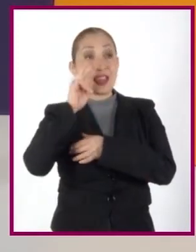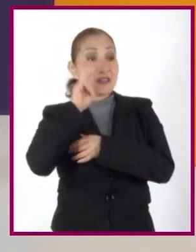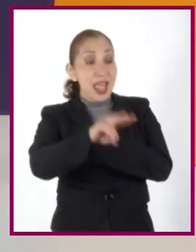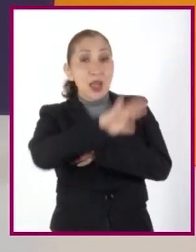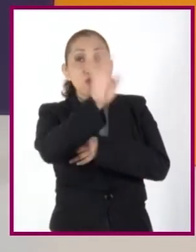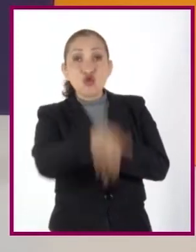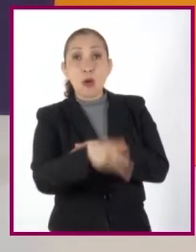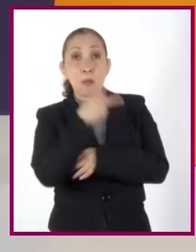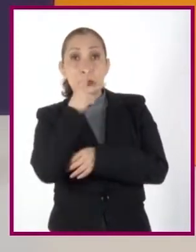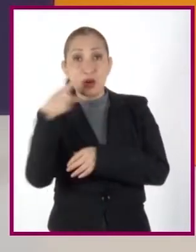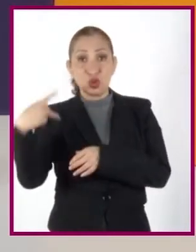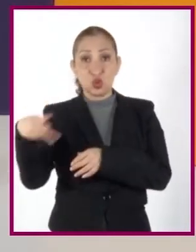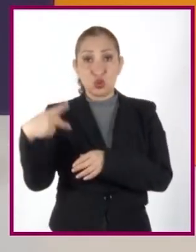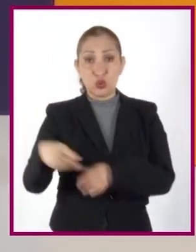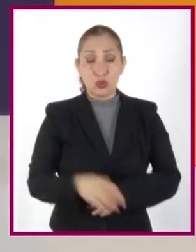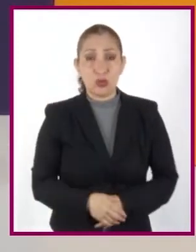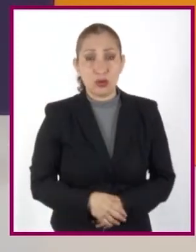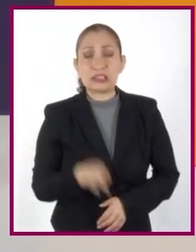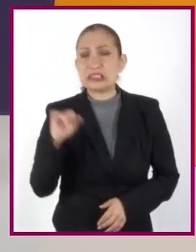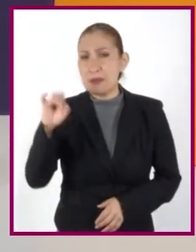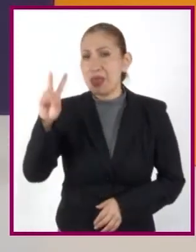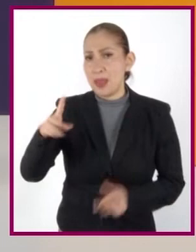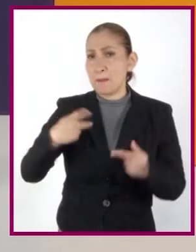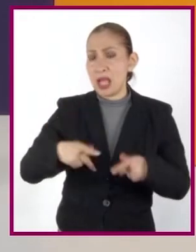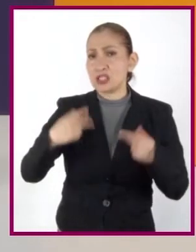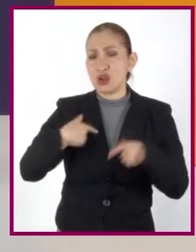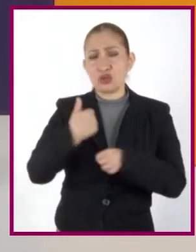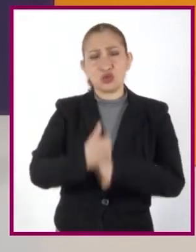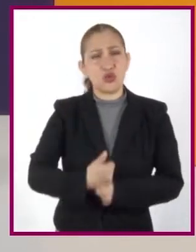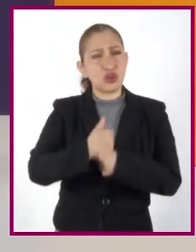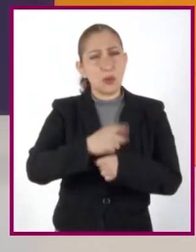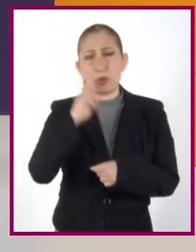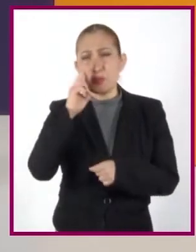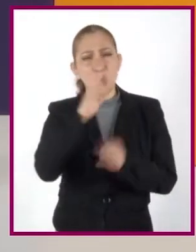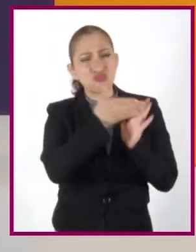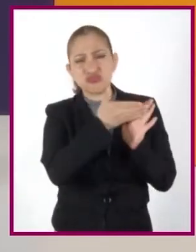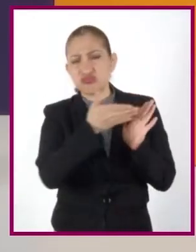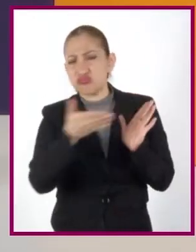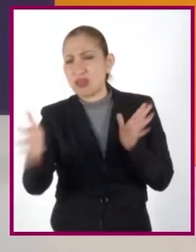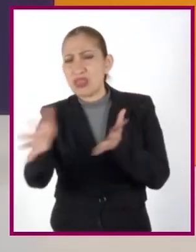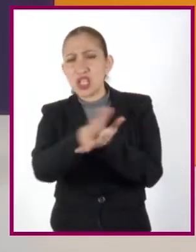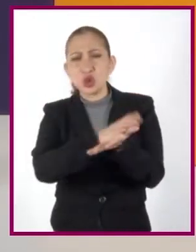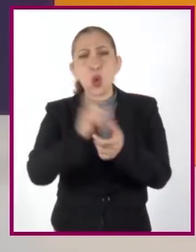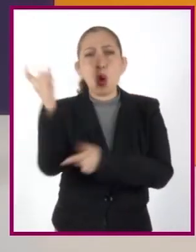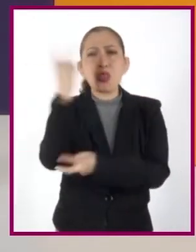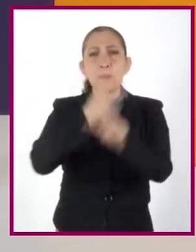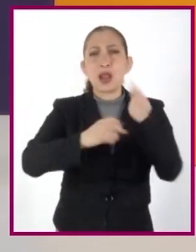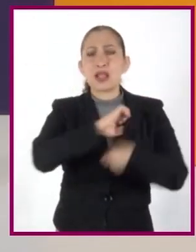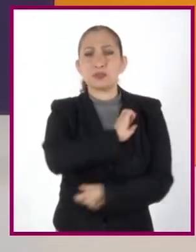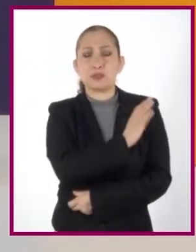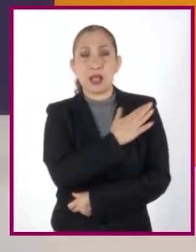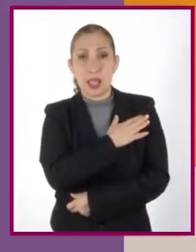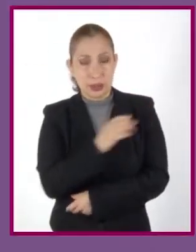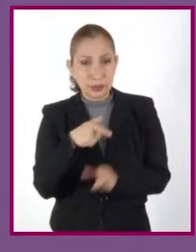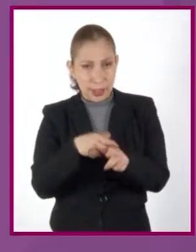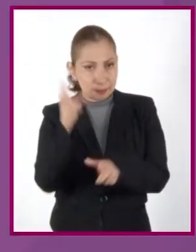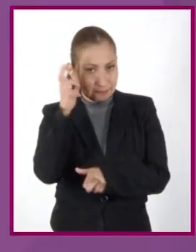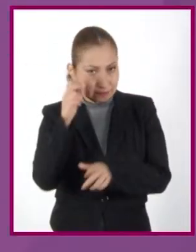su padre. Así es, nuestro personaje sufría por toda la destrucción que se ocasionó con la conquista. Sigamos